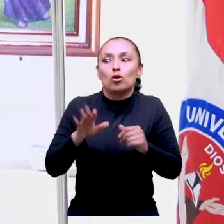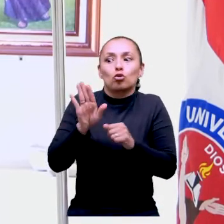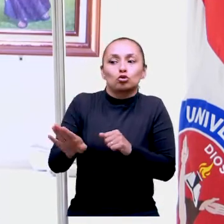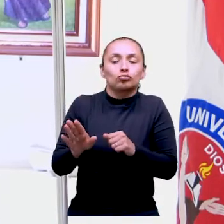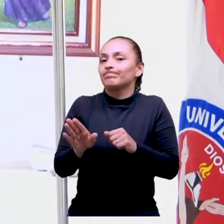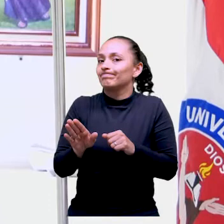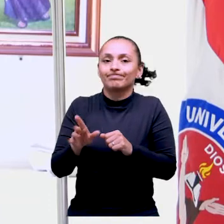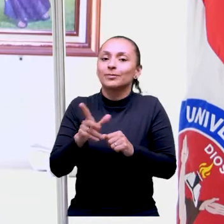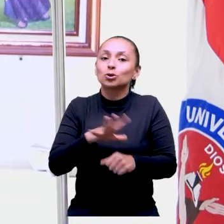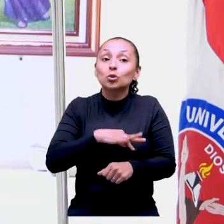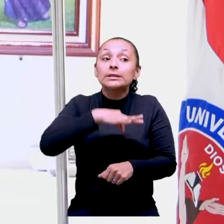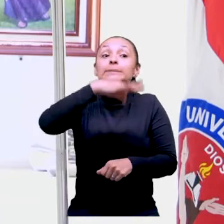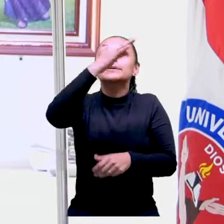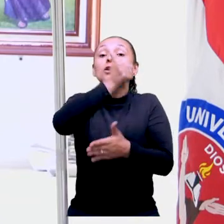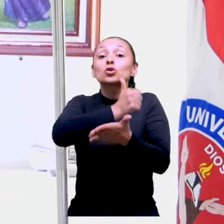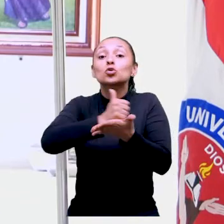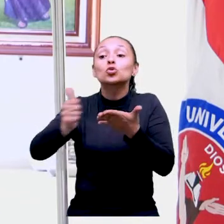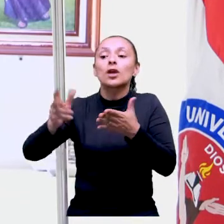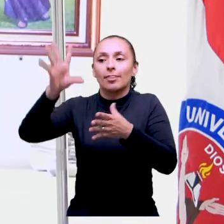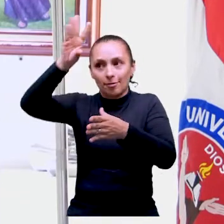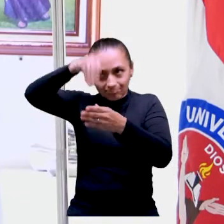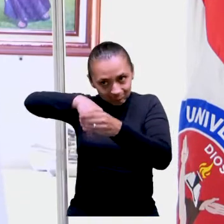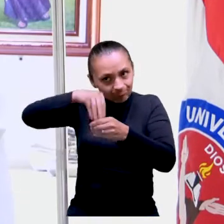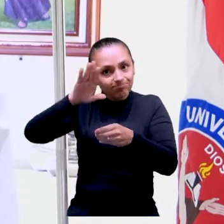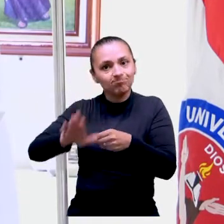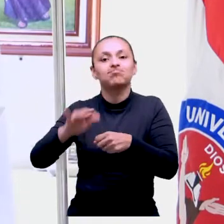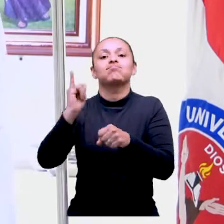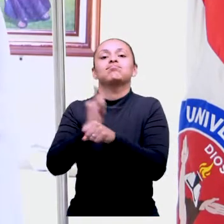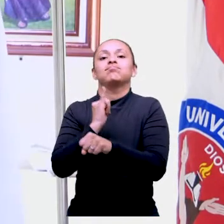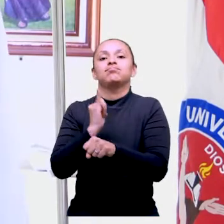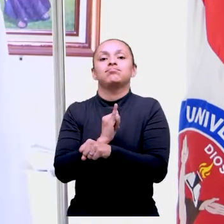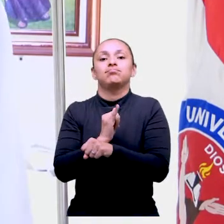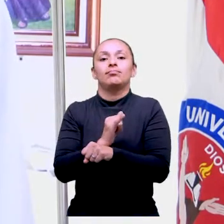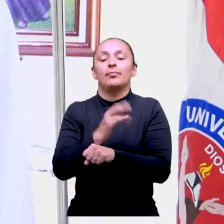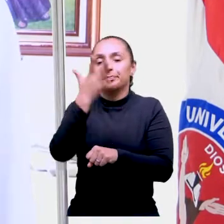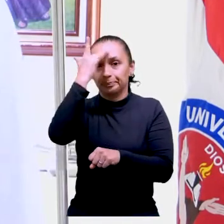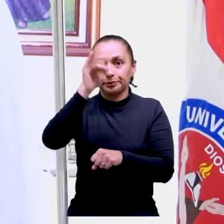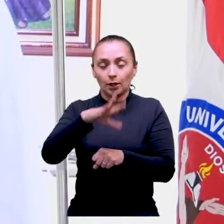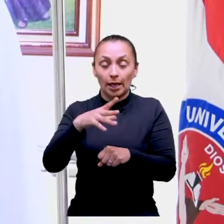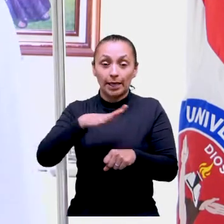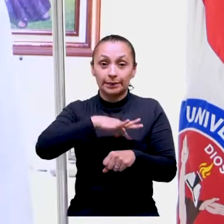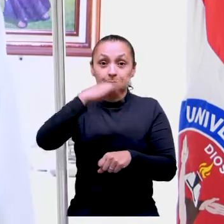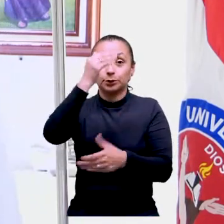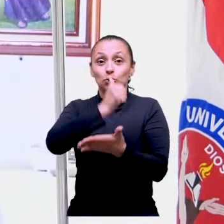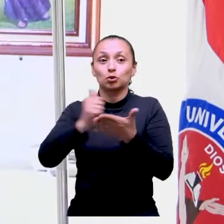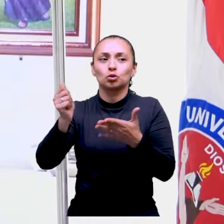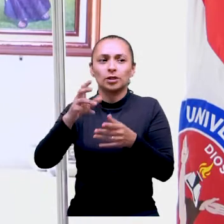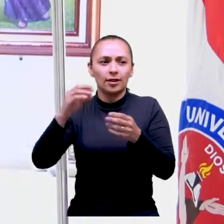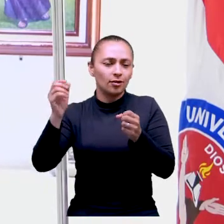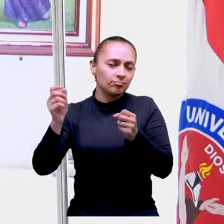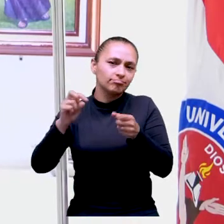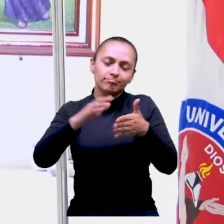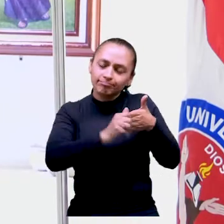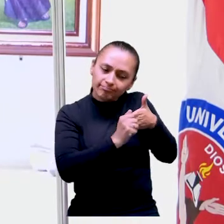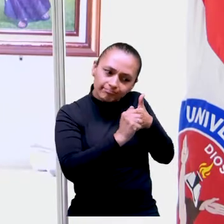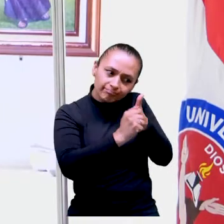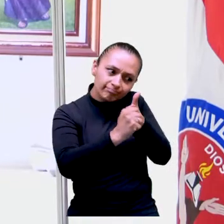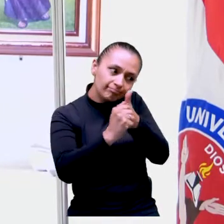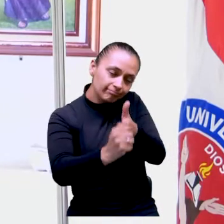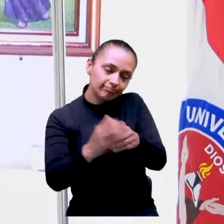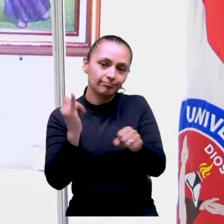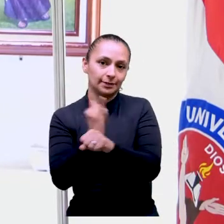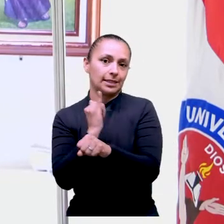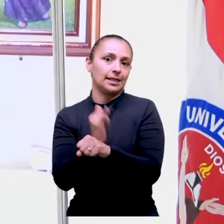son por fuerzas humanas es porque el espíritu santo está dentro de nuestra iglesia es porque el espíritu santo ha